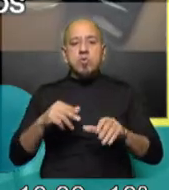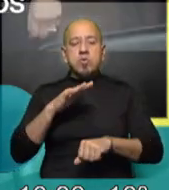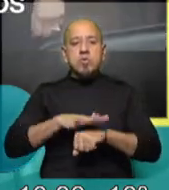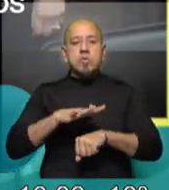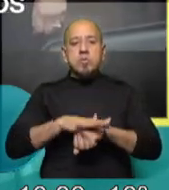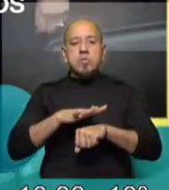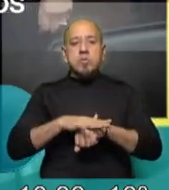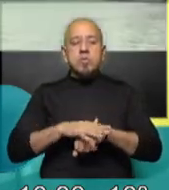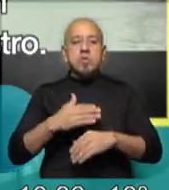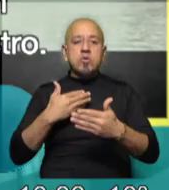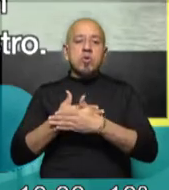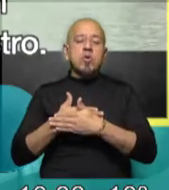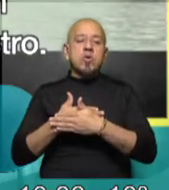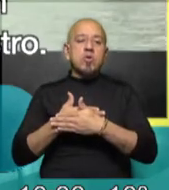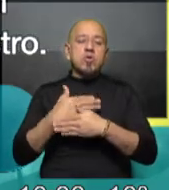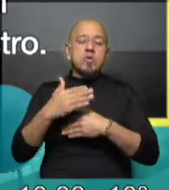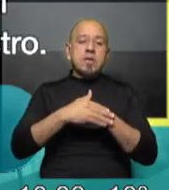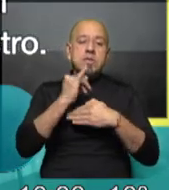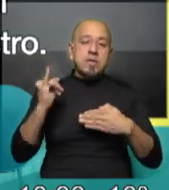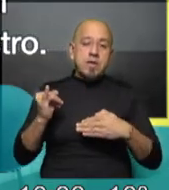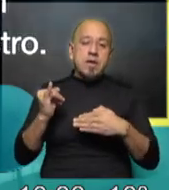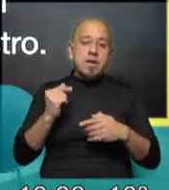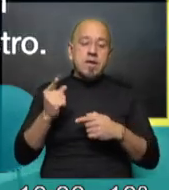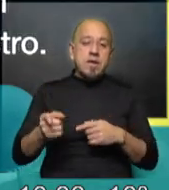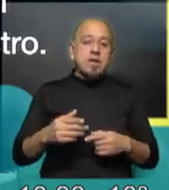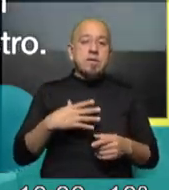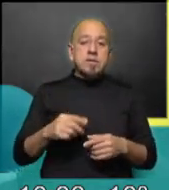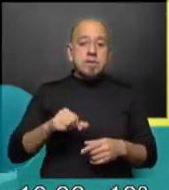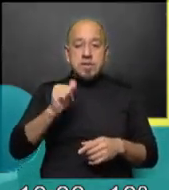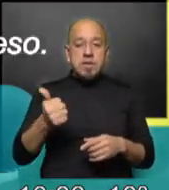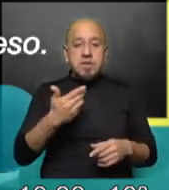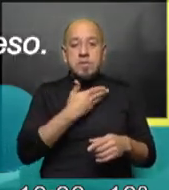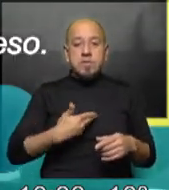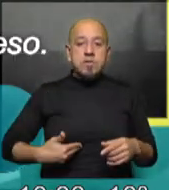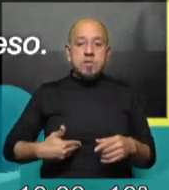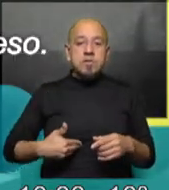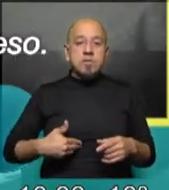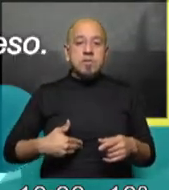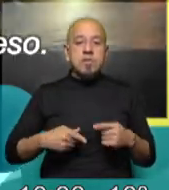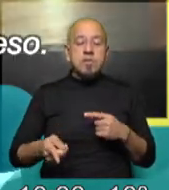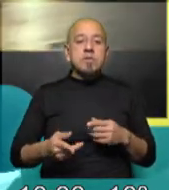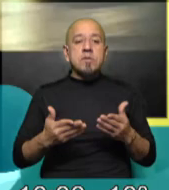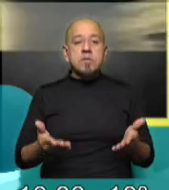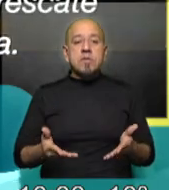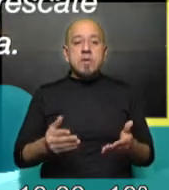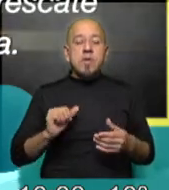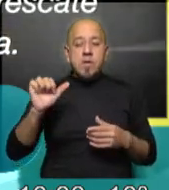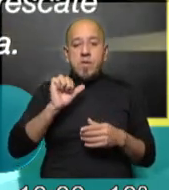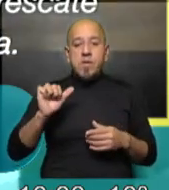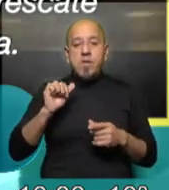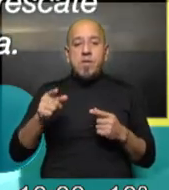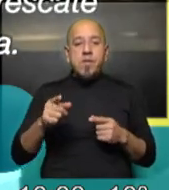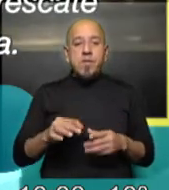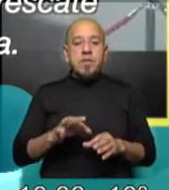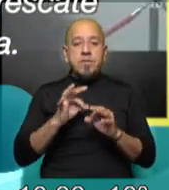la izquierda griega llega al poder, e inmediatamente, al mismo momento, llegan los problemas. Sí. Especialmente con Europa, o